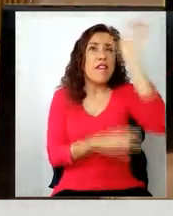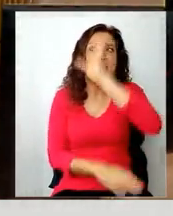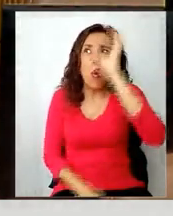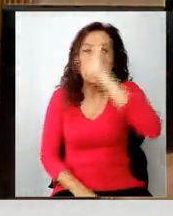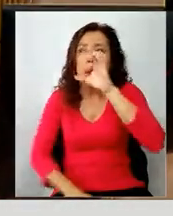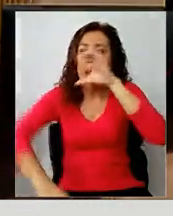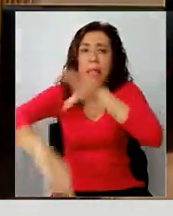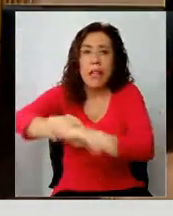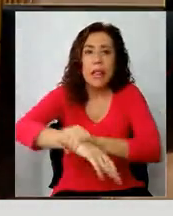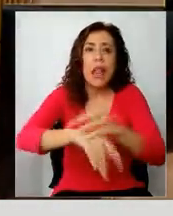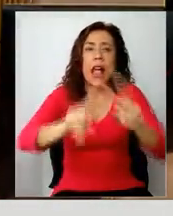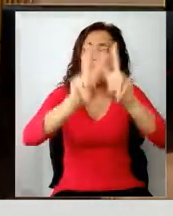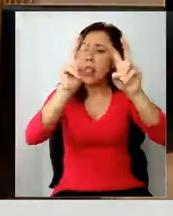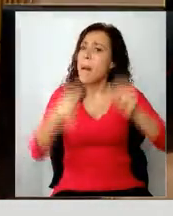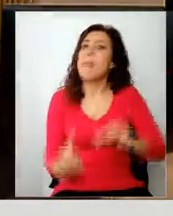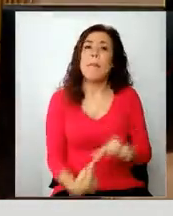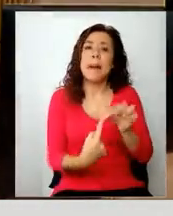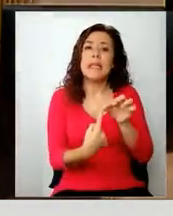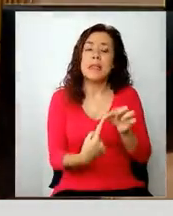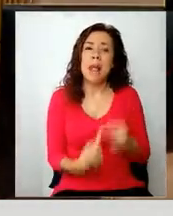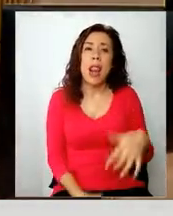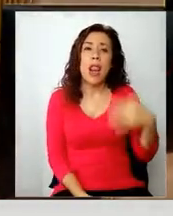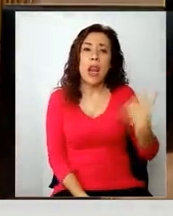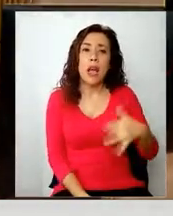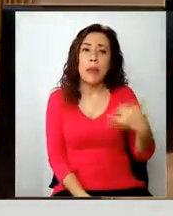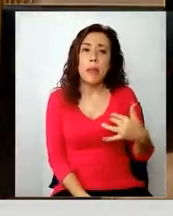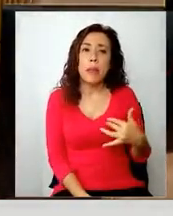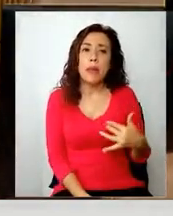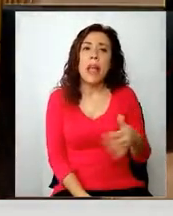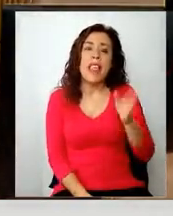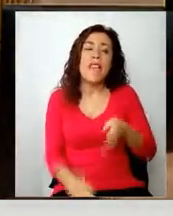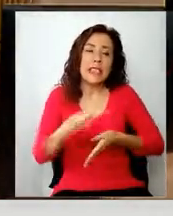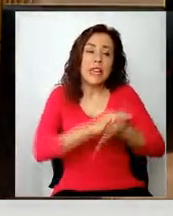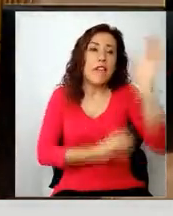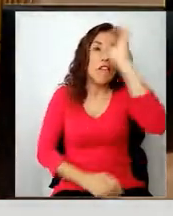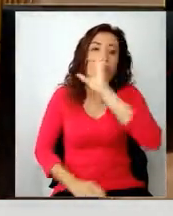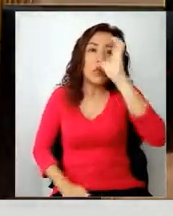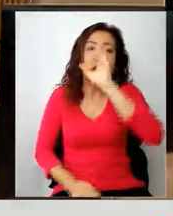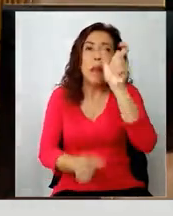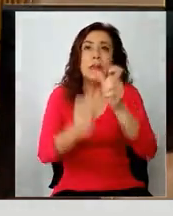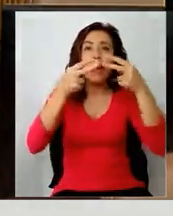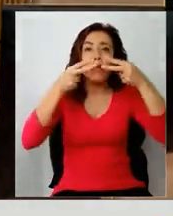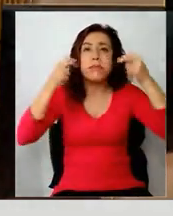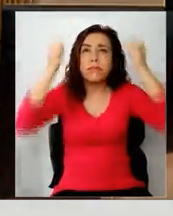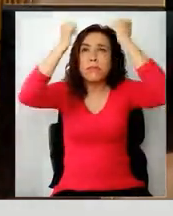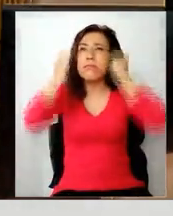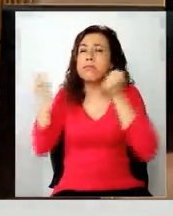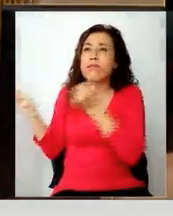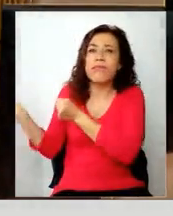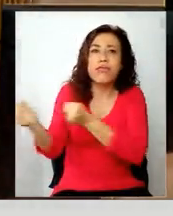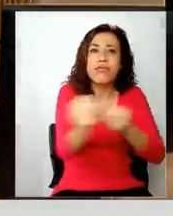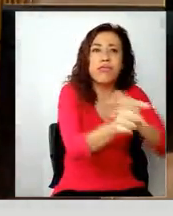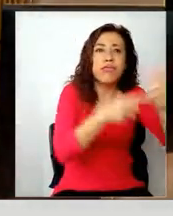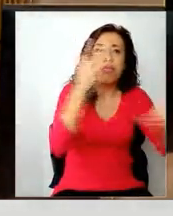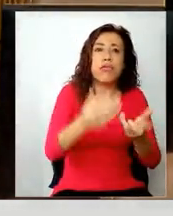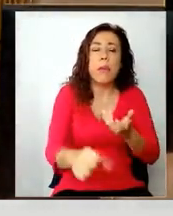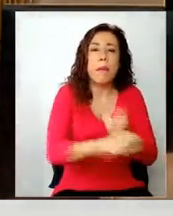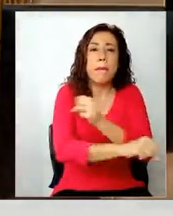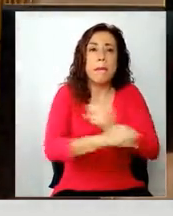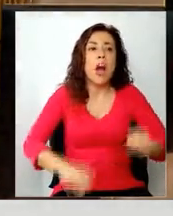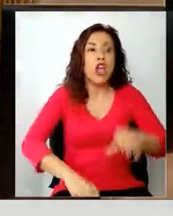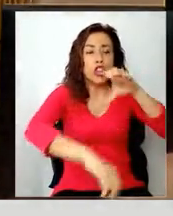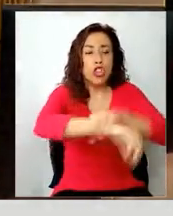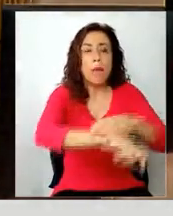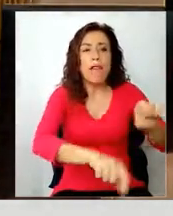principal y importante hay que salir a buscar los terroristas y tomarlo y encarcelarlos en su comunicado